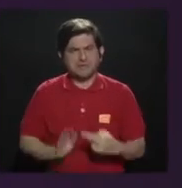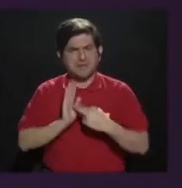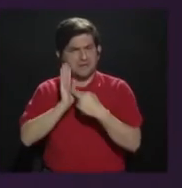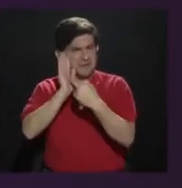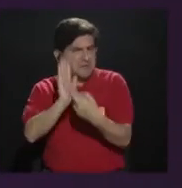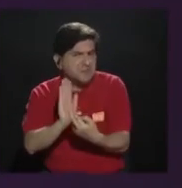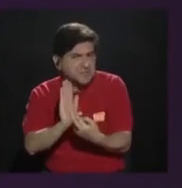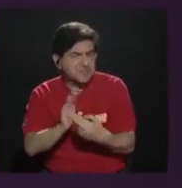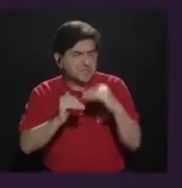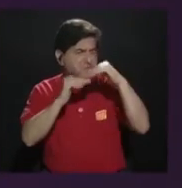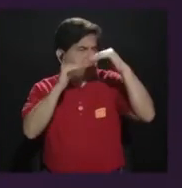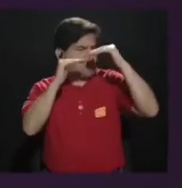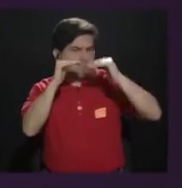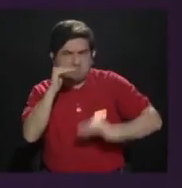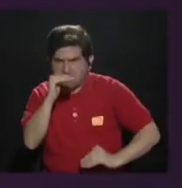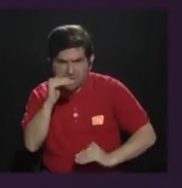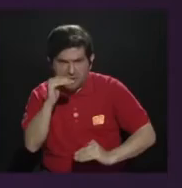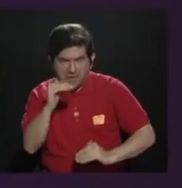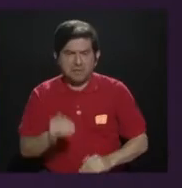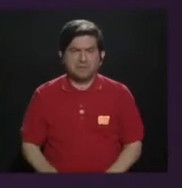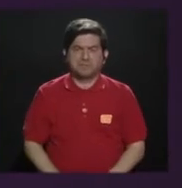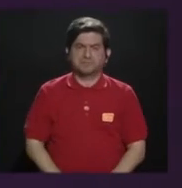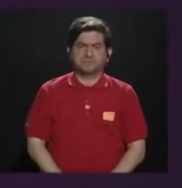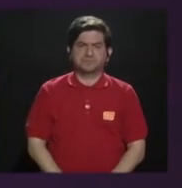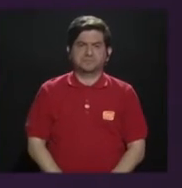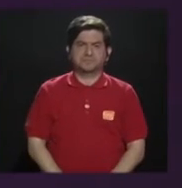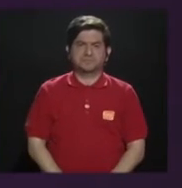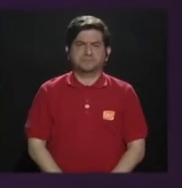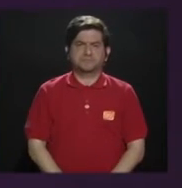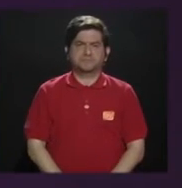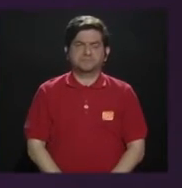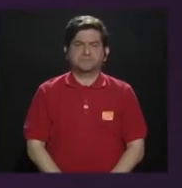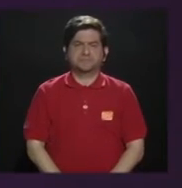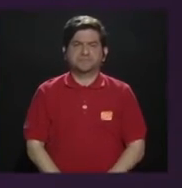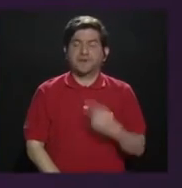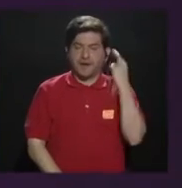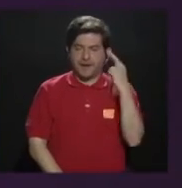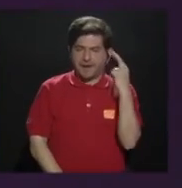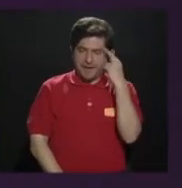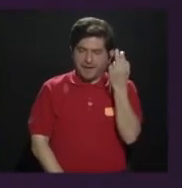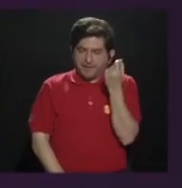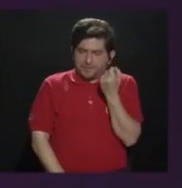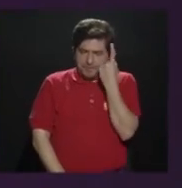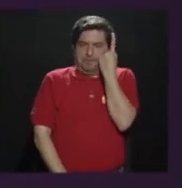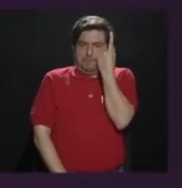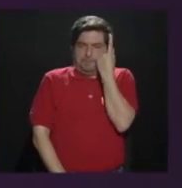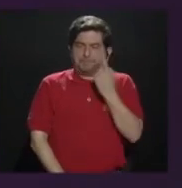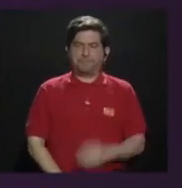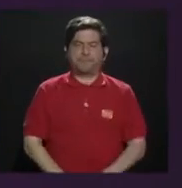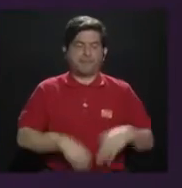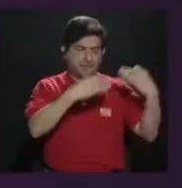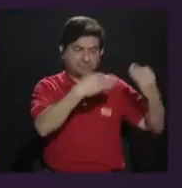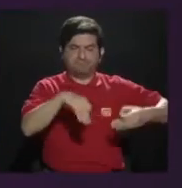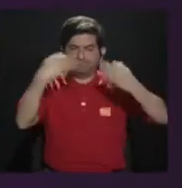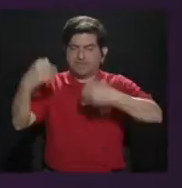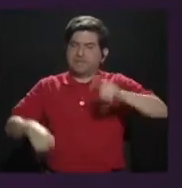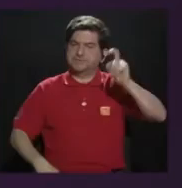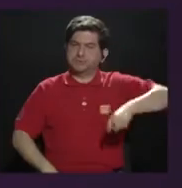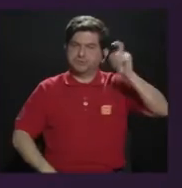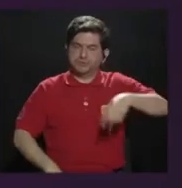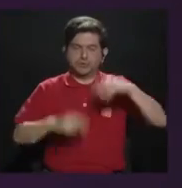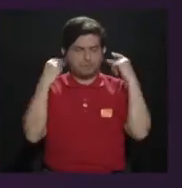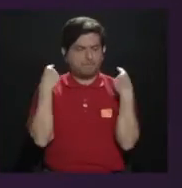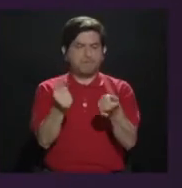representadas muy por debajo de lo que somos las mujeres, ¿no? Para esto entendemos que hay medidas que deben tomarse de